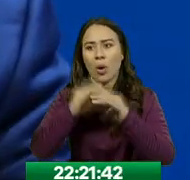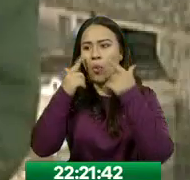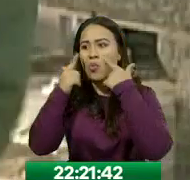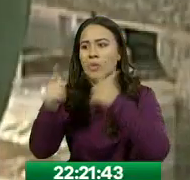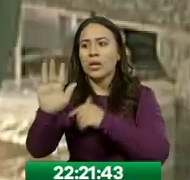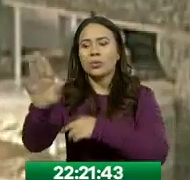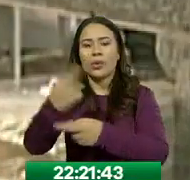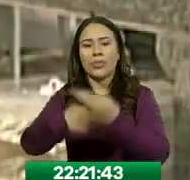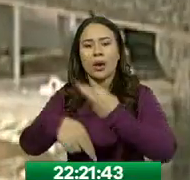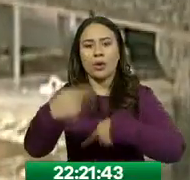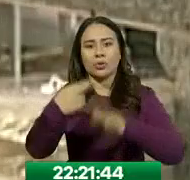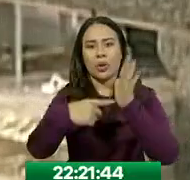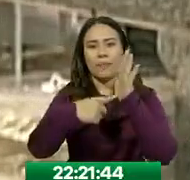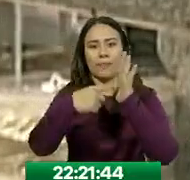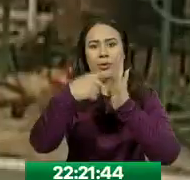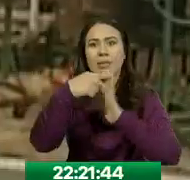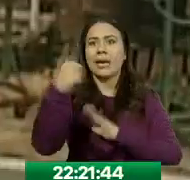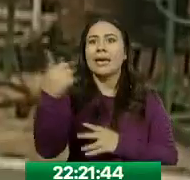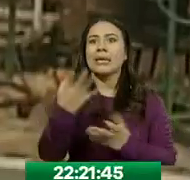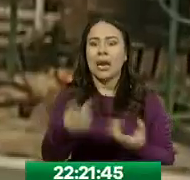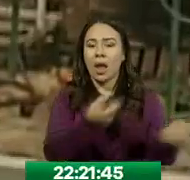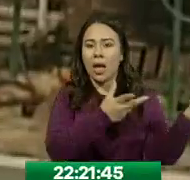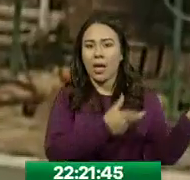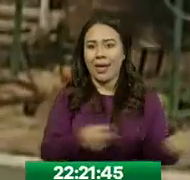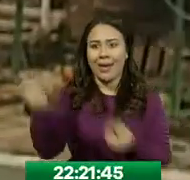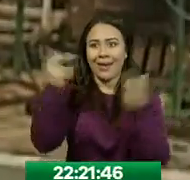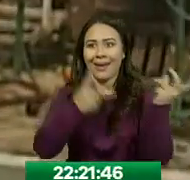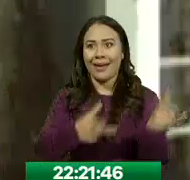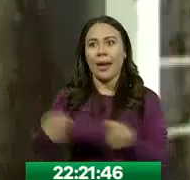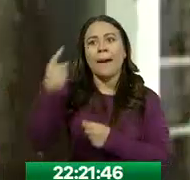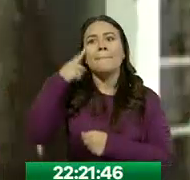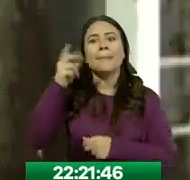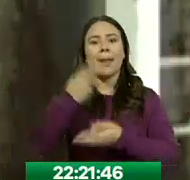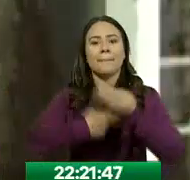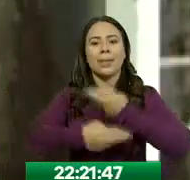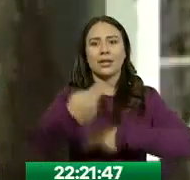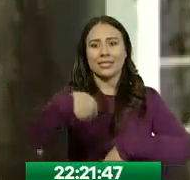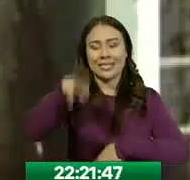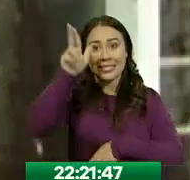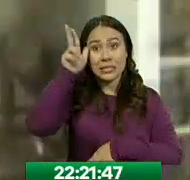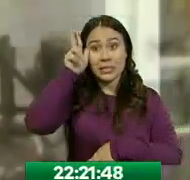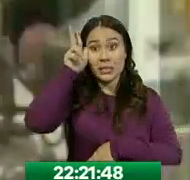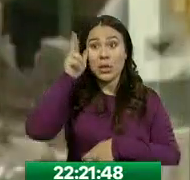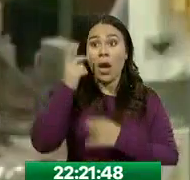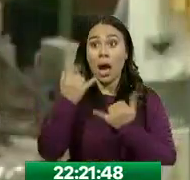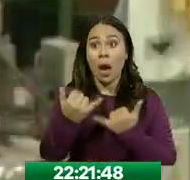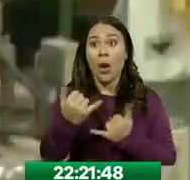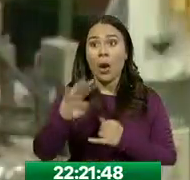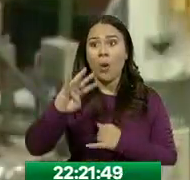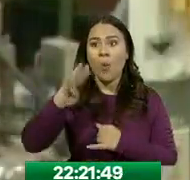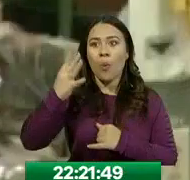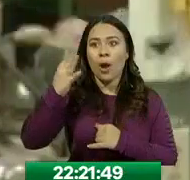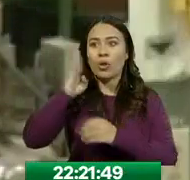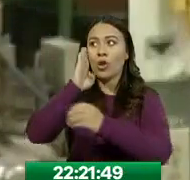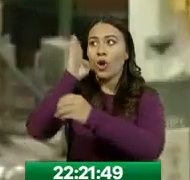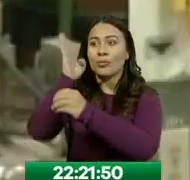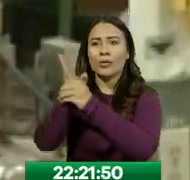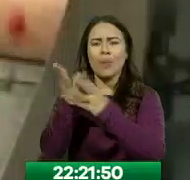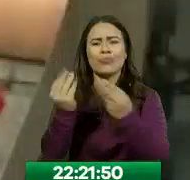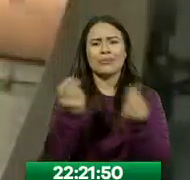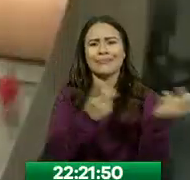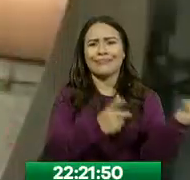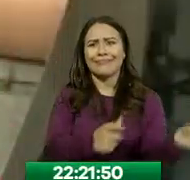negocios. Ecuador busca ampliar el flujo de exportaciones al mercado chino, que actualmente es el cuarto destino de exportaciones